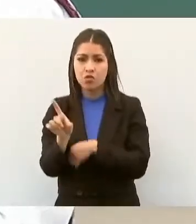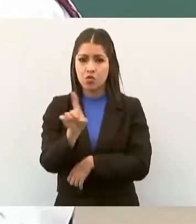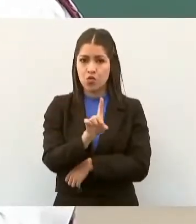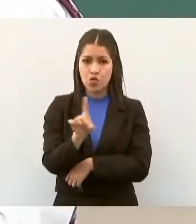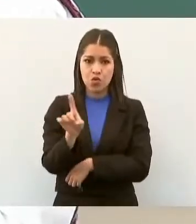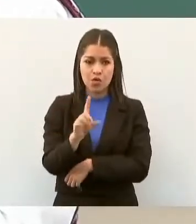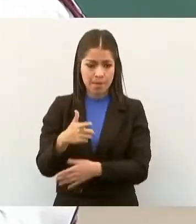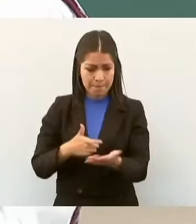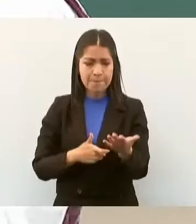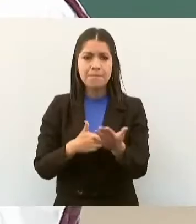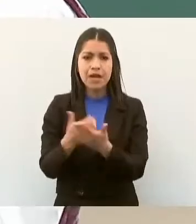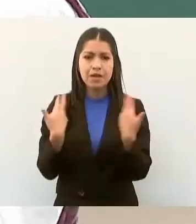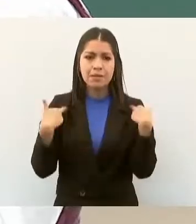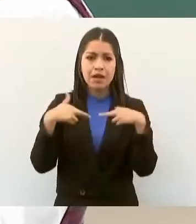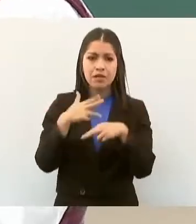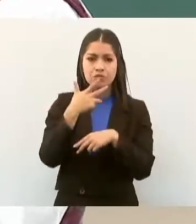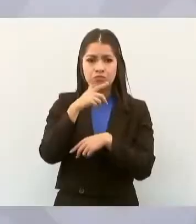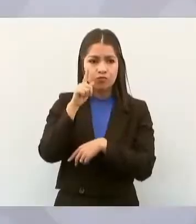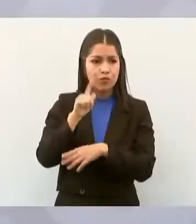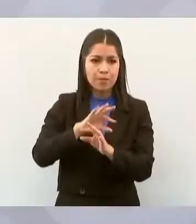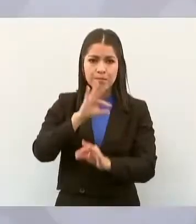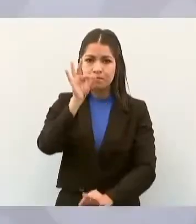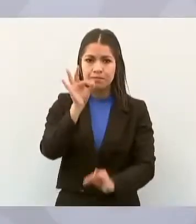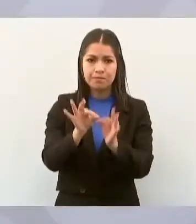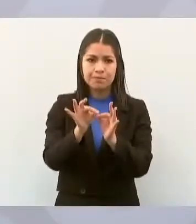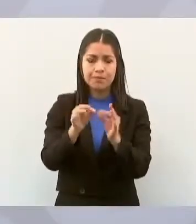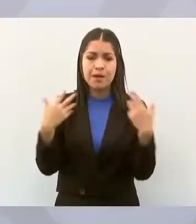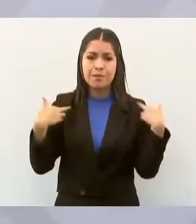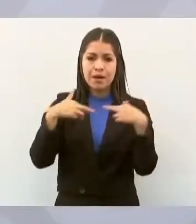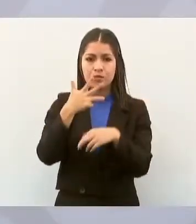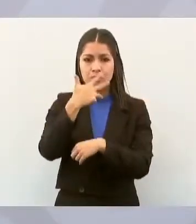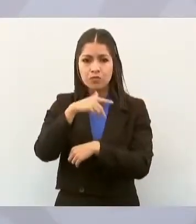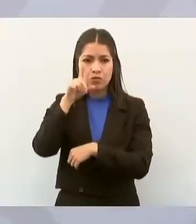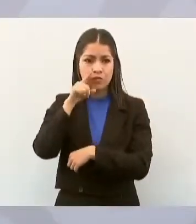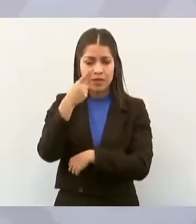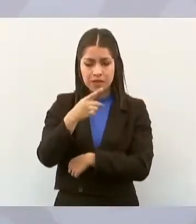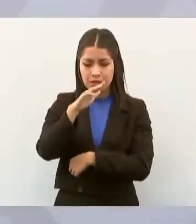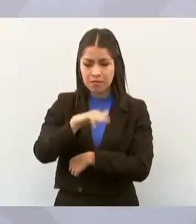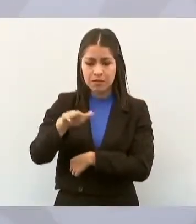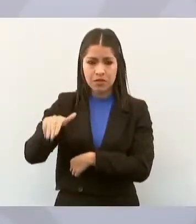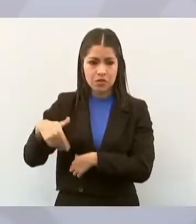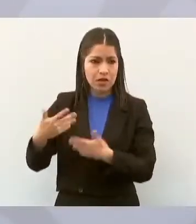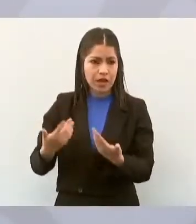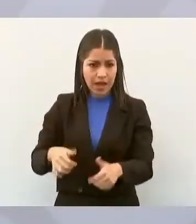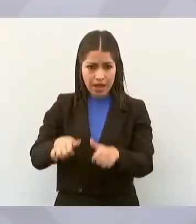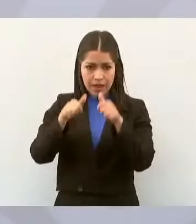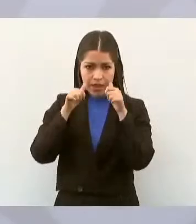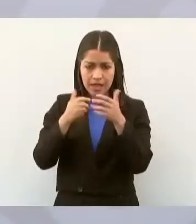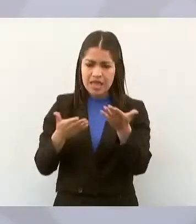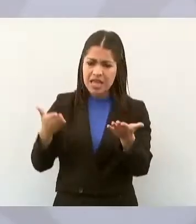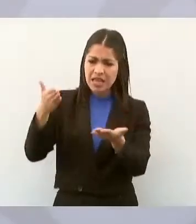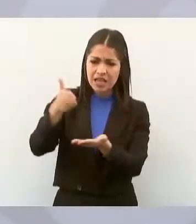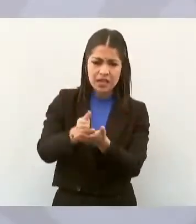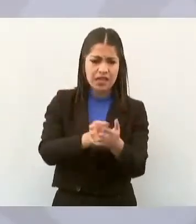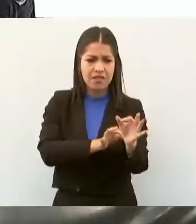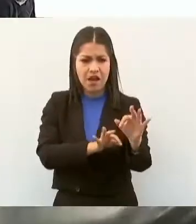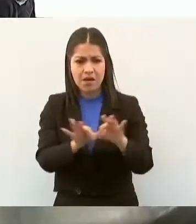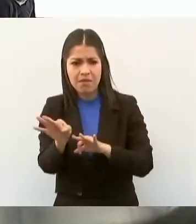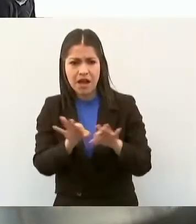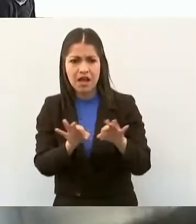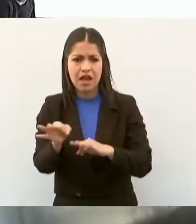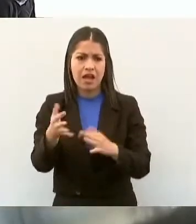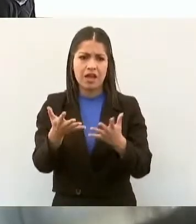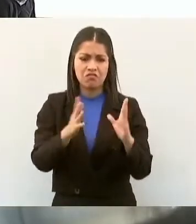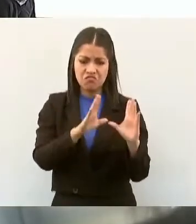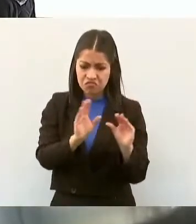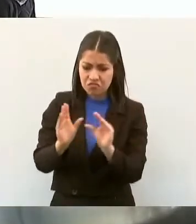los maestros en tiempo y forma y los maestros y maestras de Michoacán están respondiendo. Están en el aula, están dando clases, pero más